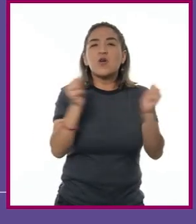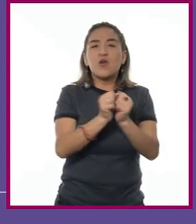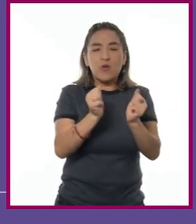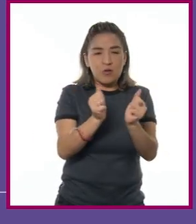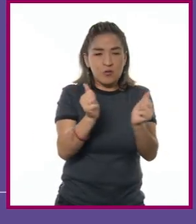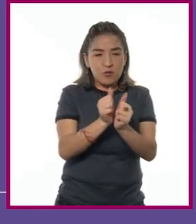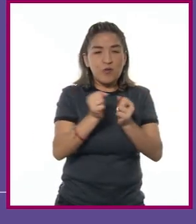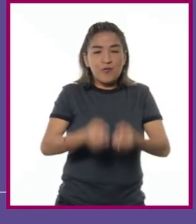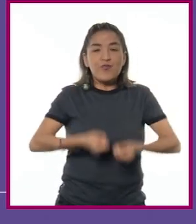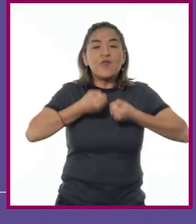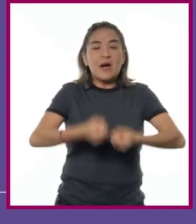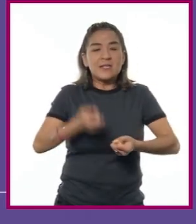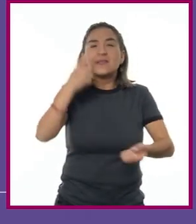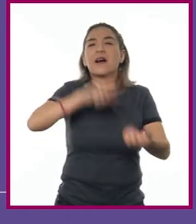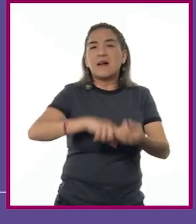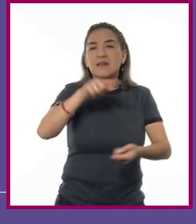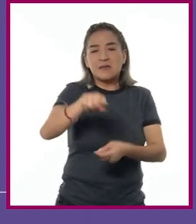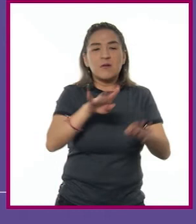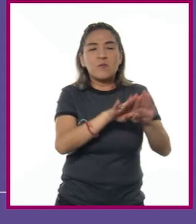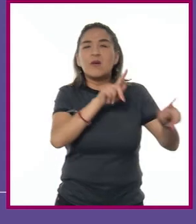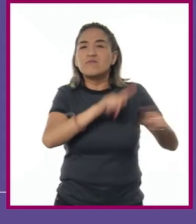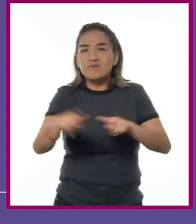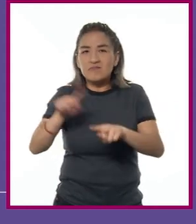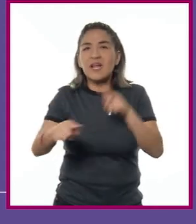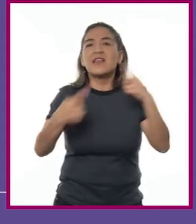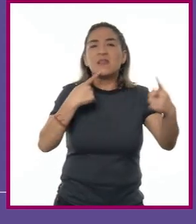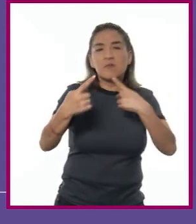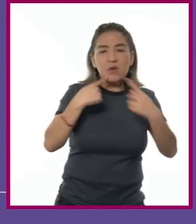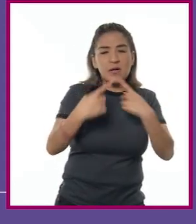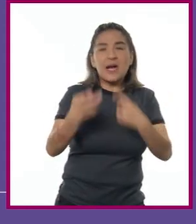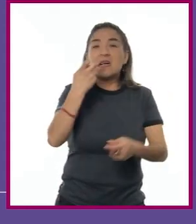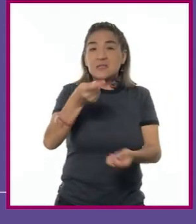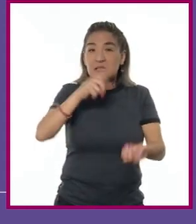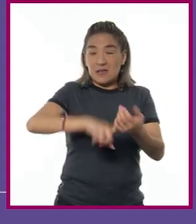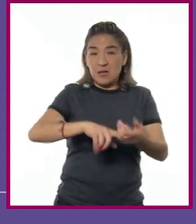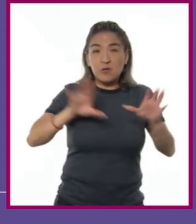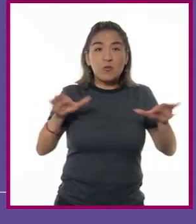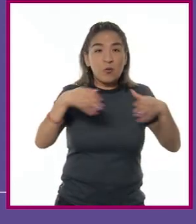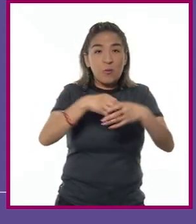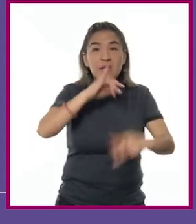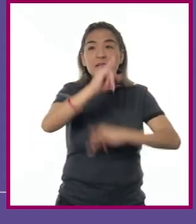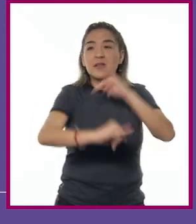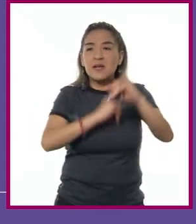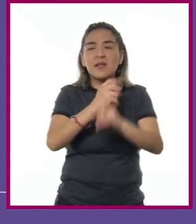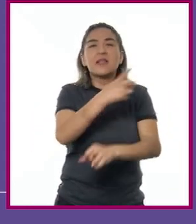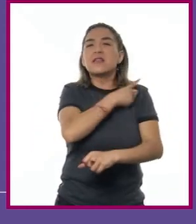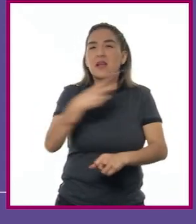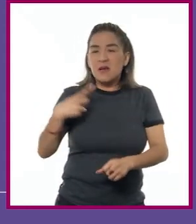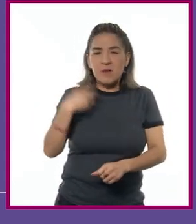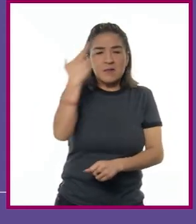fortaleza de las sociedades democráticas. Por ello, la comunidad internacional debería